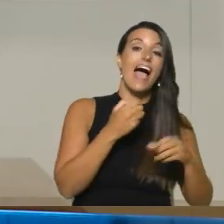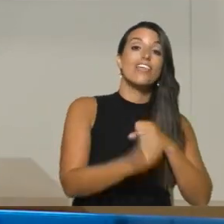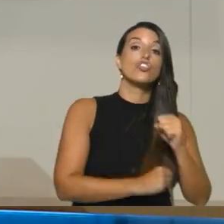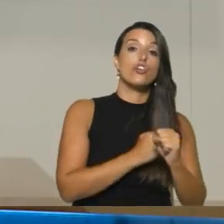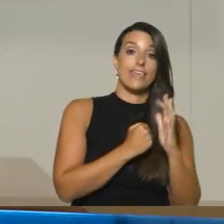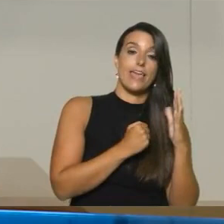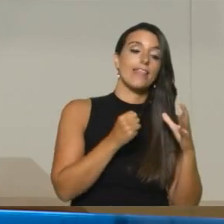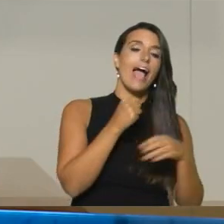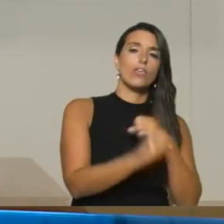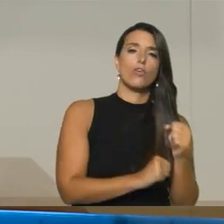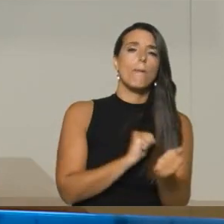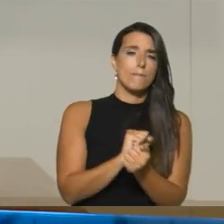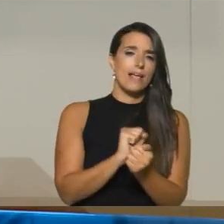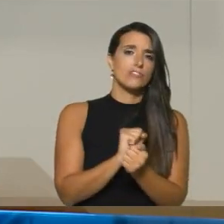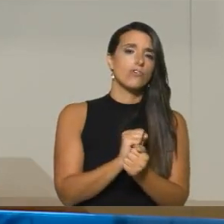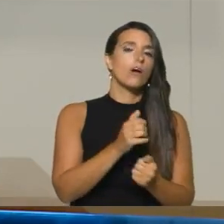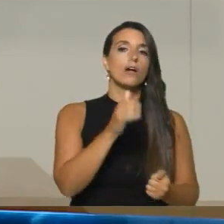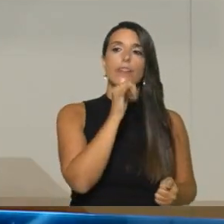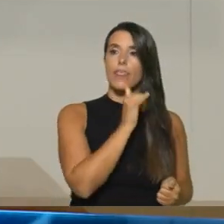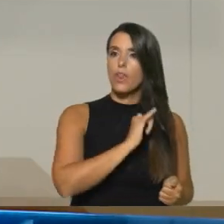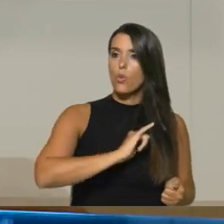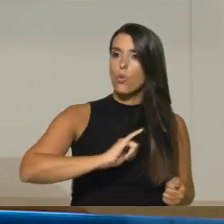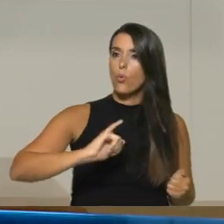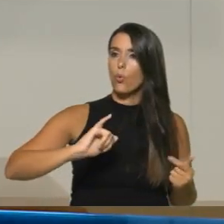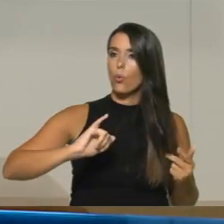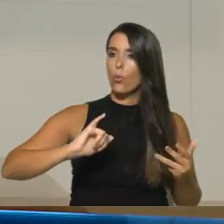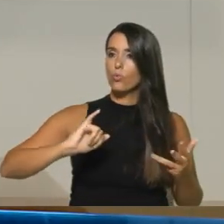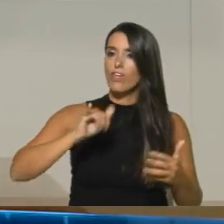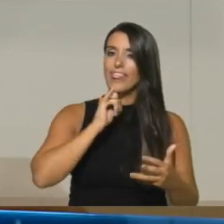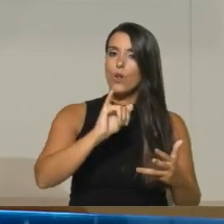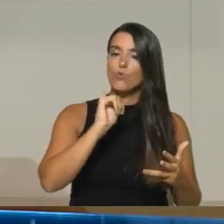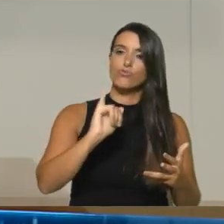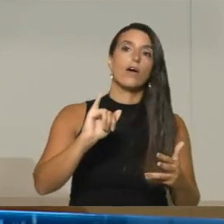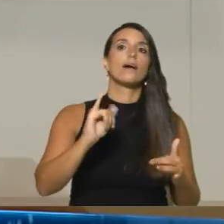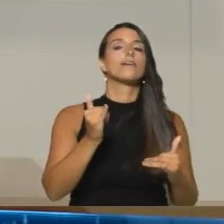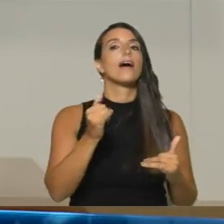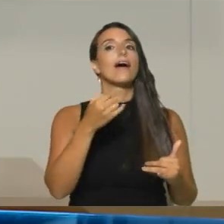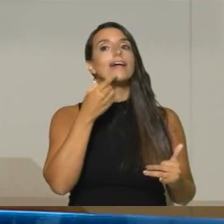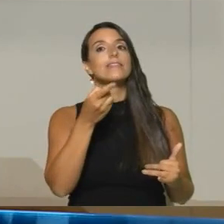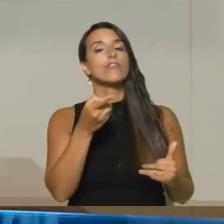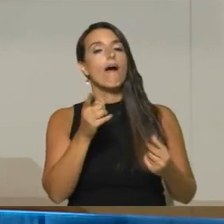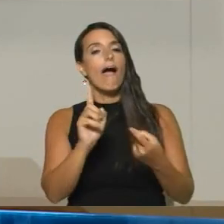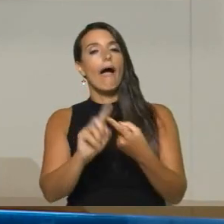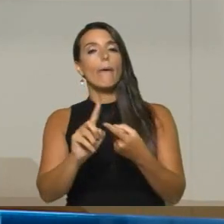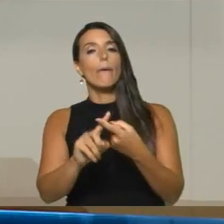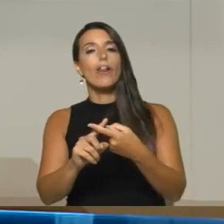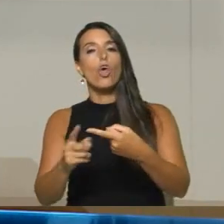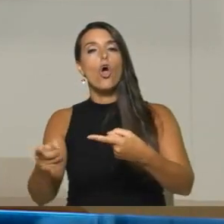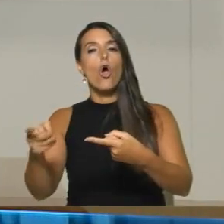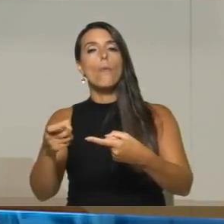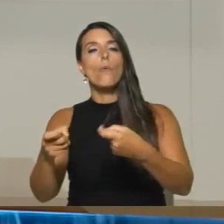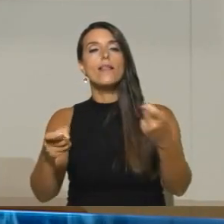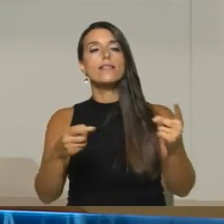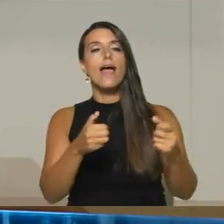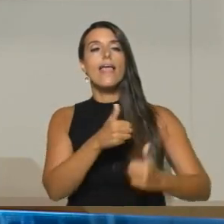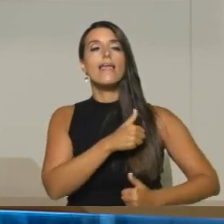preso denunció muchas veces eso llegase que había un pacto entre el partido comunista y el